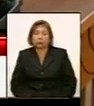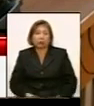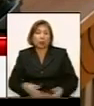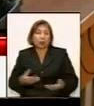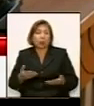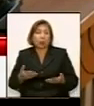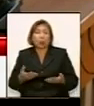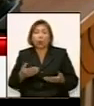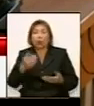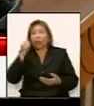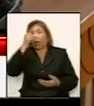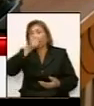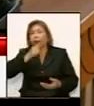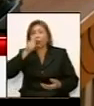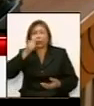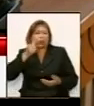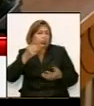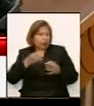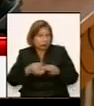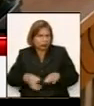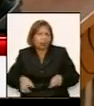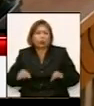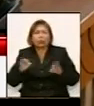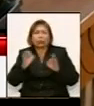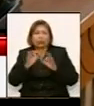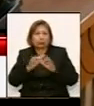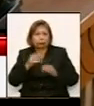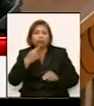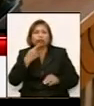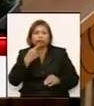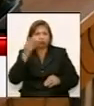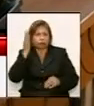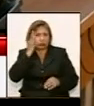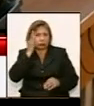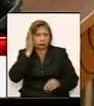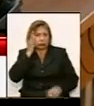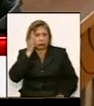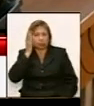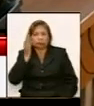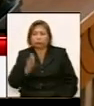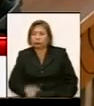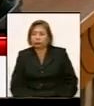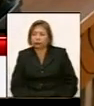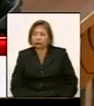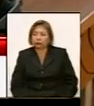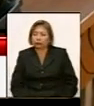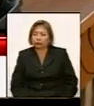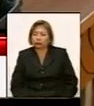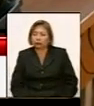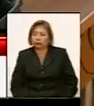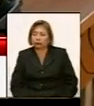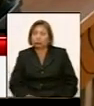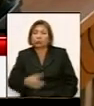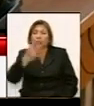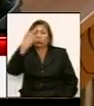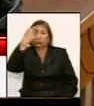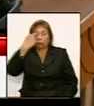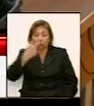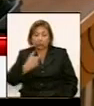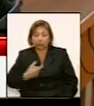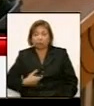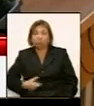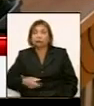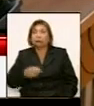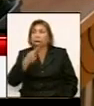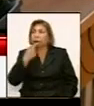o afrodescendientes. Y aquí es importante también resaltar y tener en cuenta que es la identidad de una persona